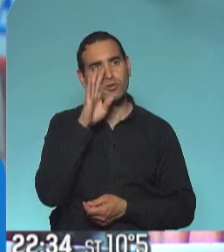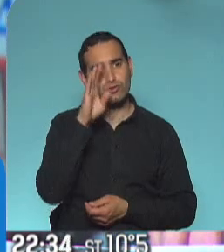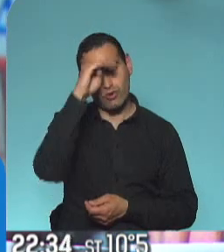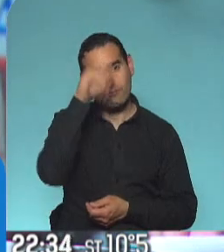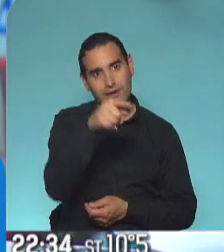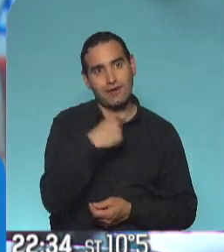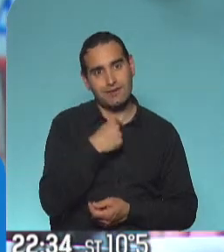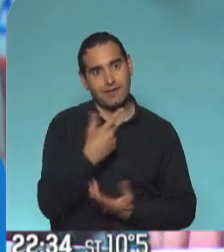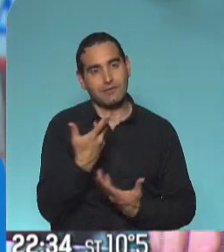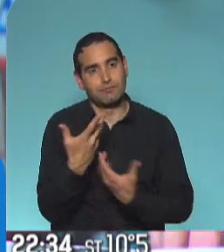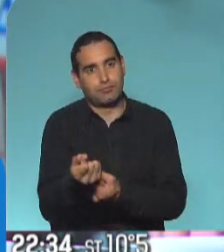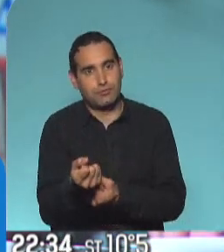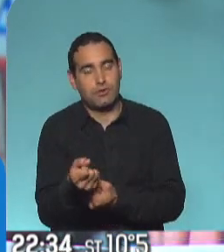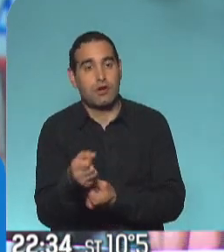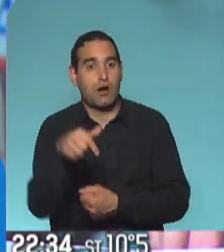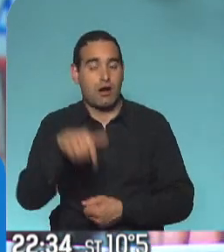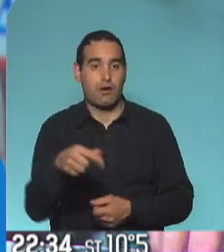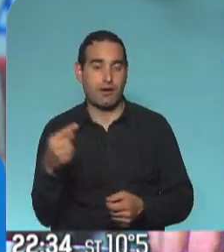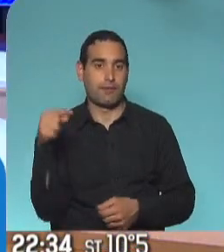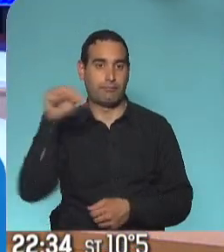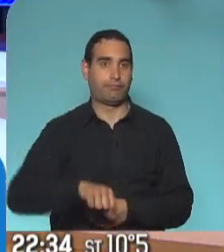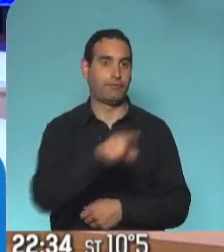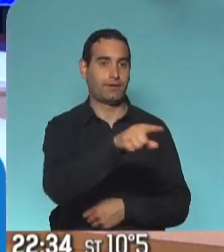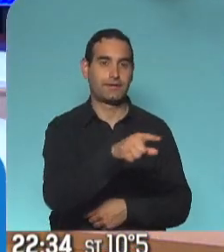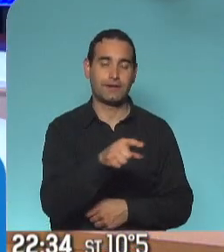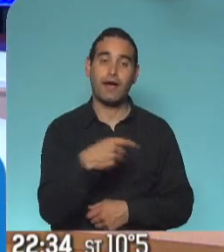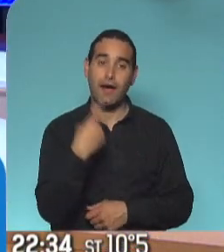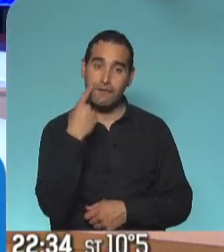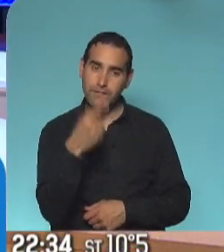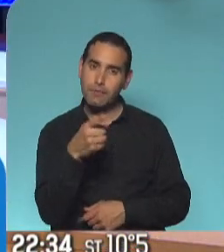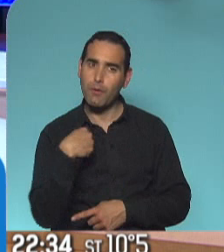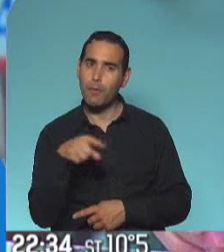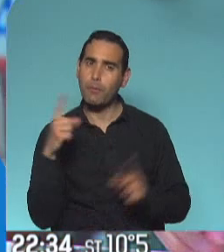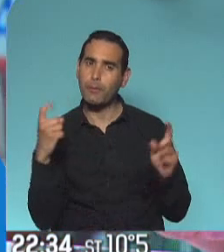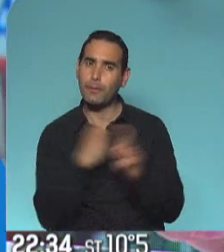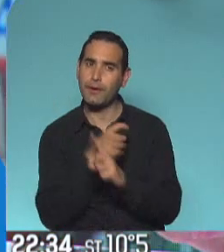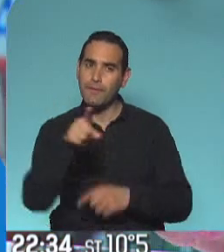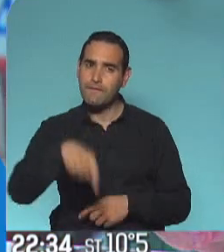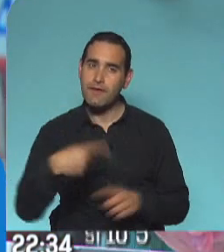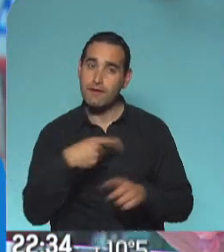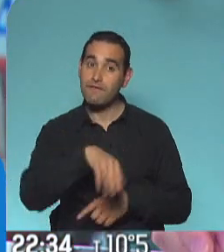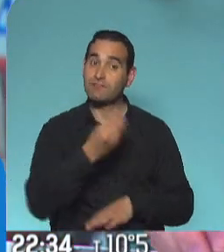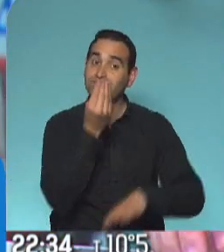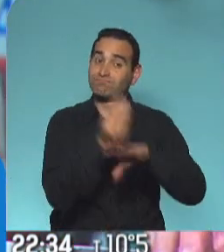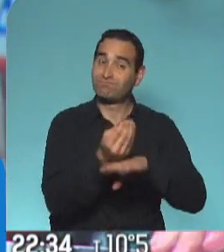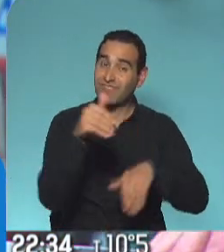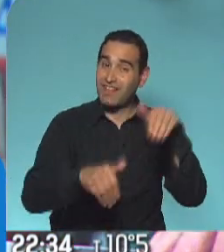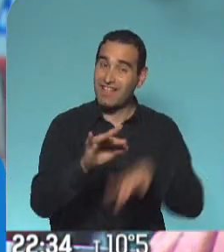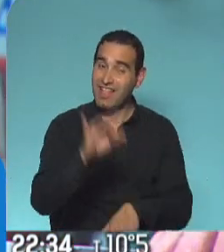hacer de todo el sector automotriz americano y ahora esto lo afecta, ahí puede haber problemas para su reelección al día de mañana.